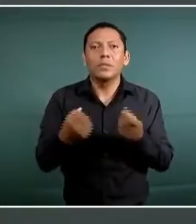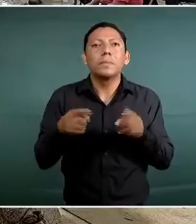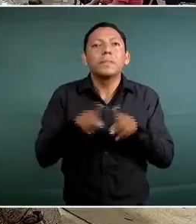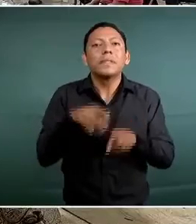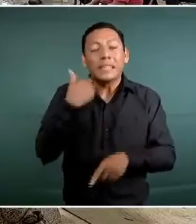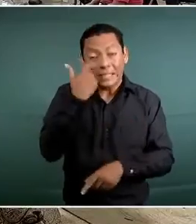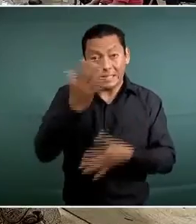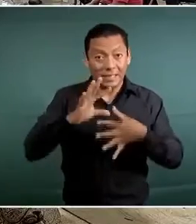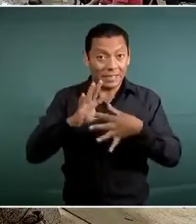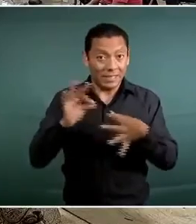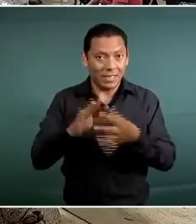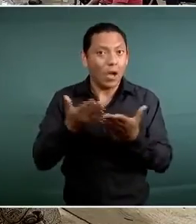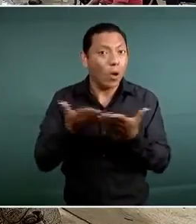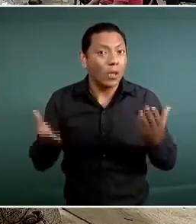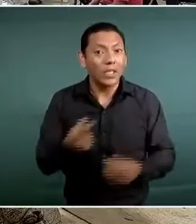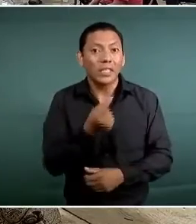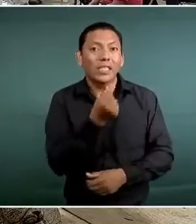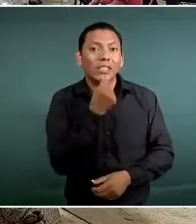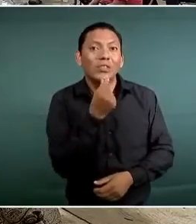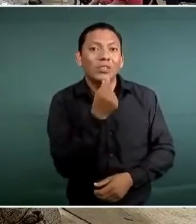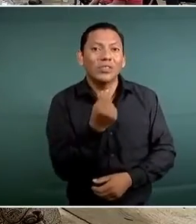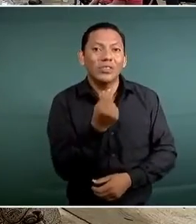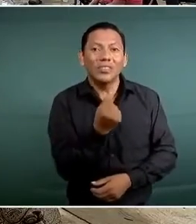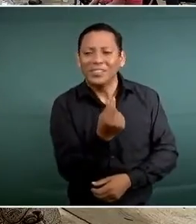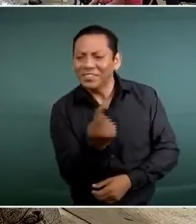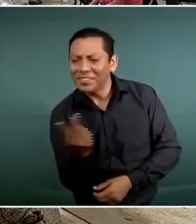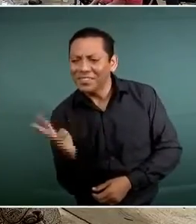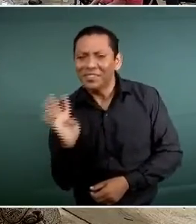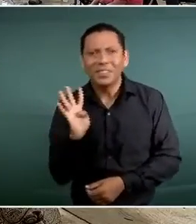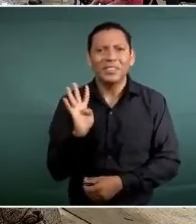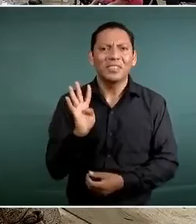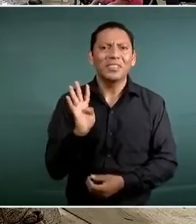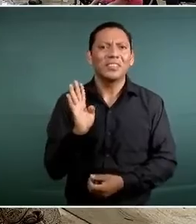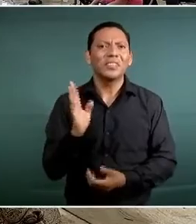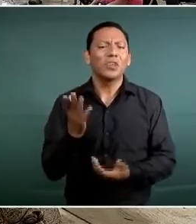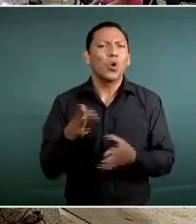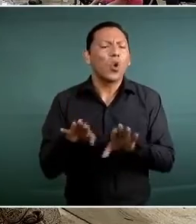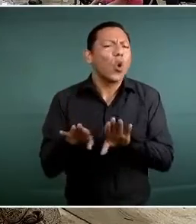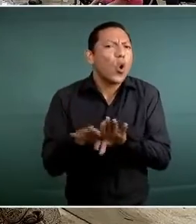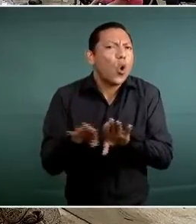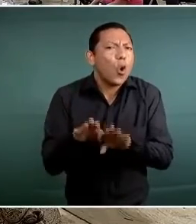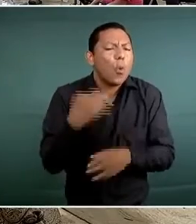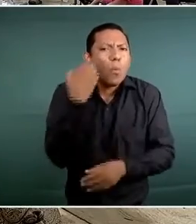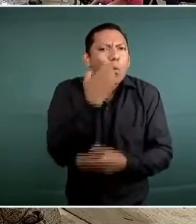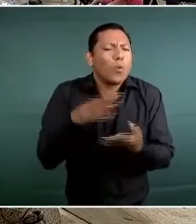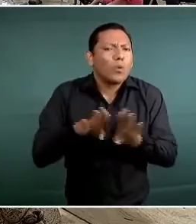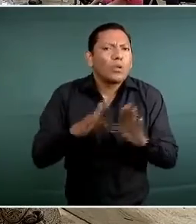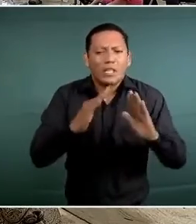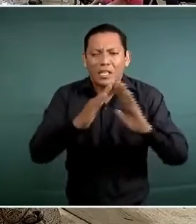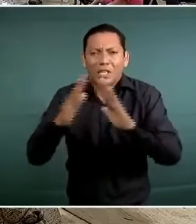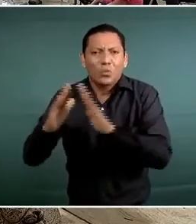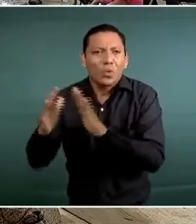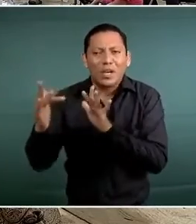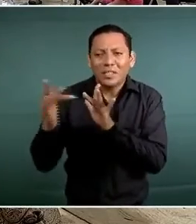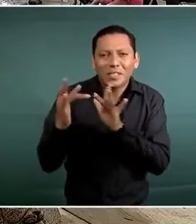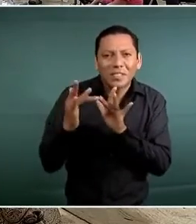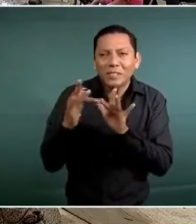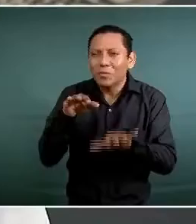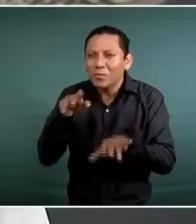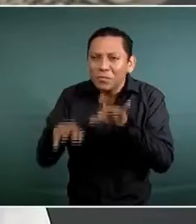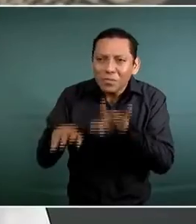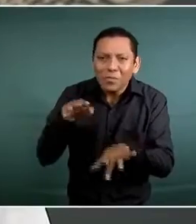comentarles que ahora que los niños están llevando clases virtuales en sus casas, igual que los jóvenes,